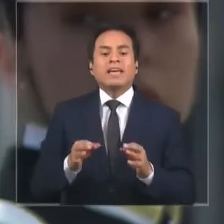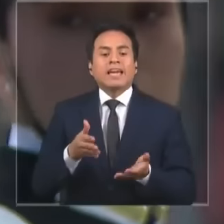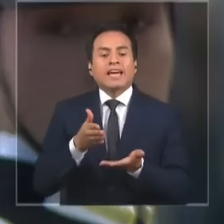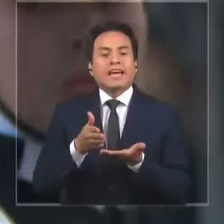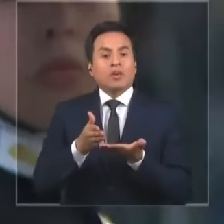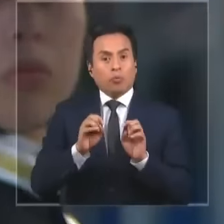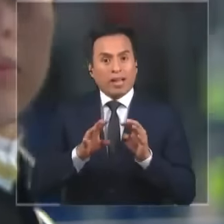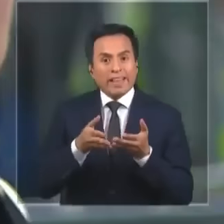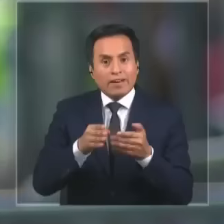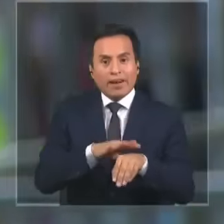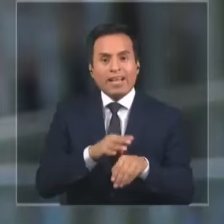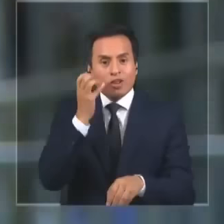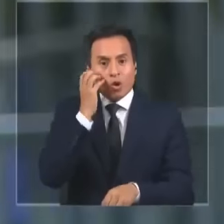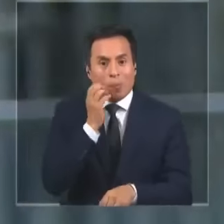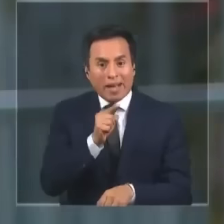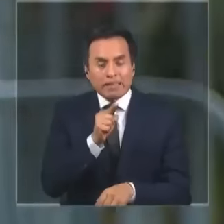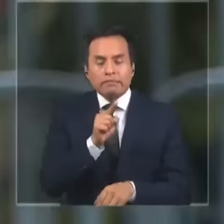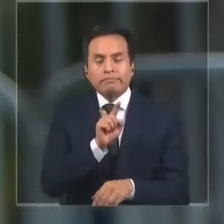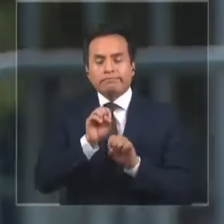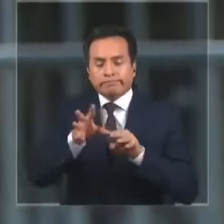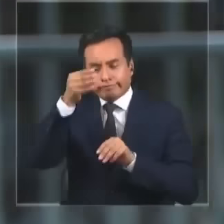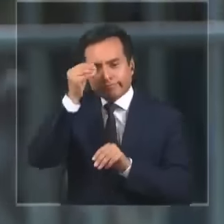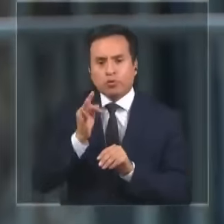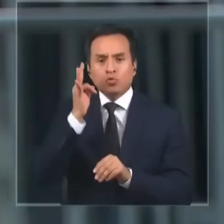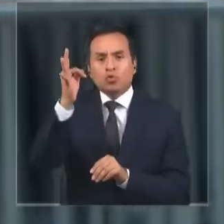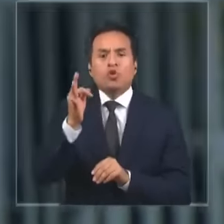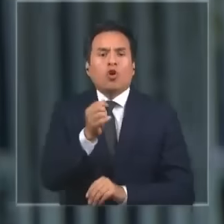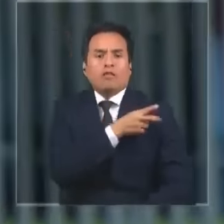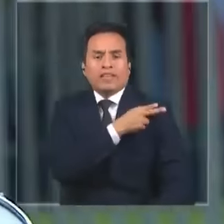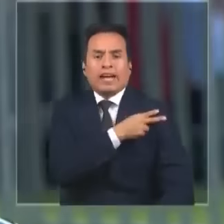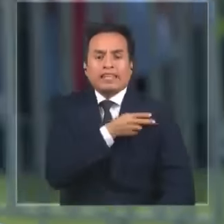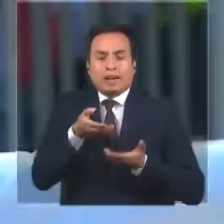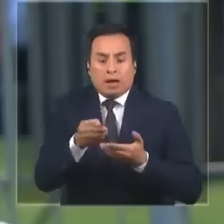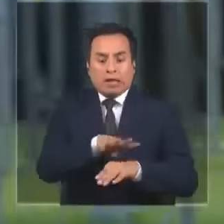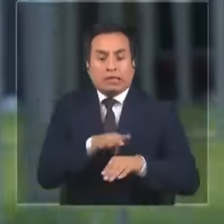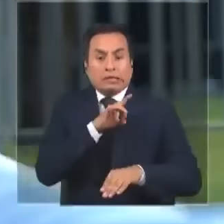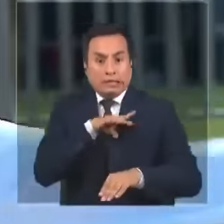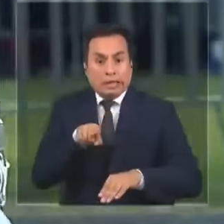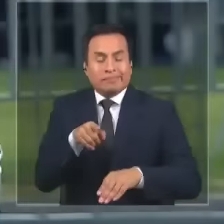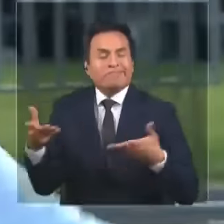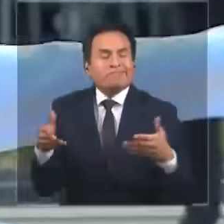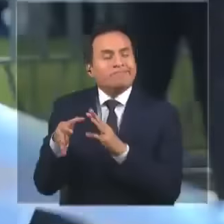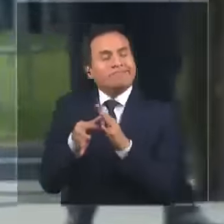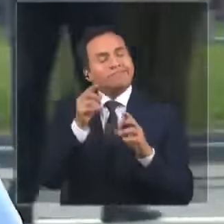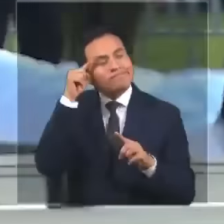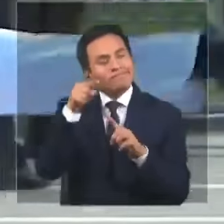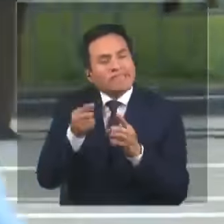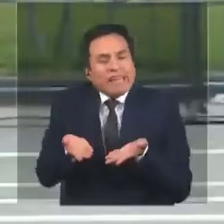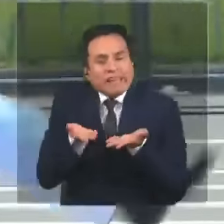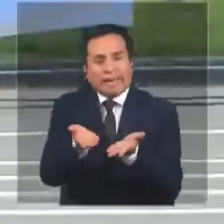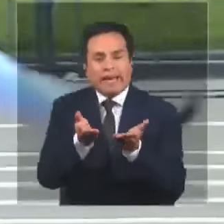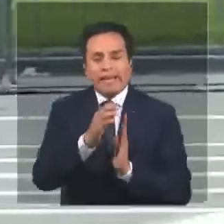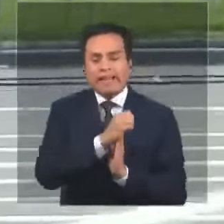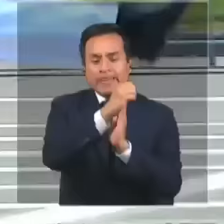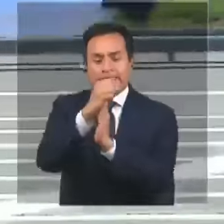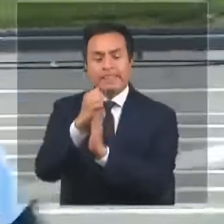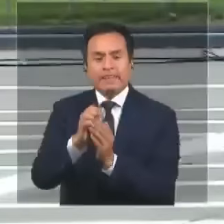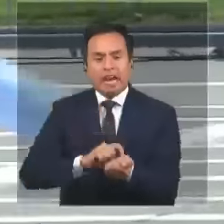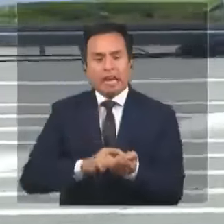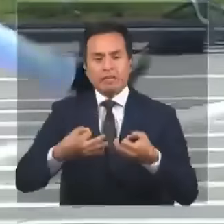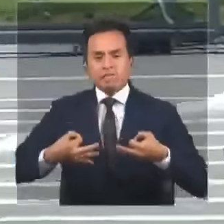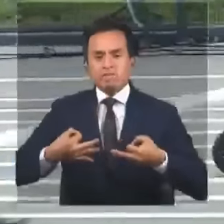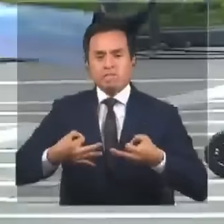Escuela Naval Arturo Prat forma a los futuros oficiales de la Armada de Chile con la finalidad de entregar líderes con